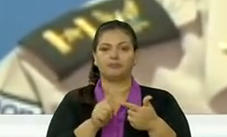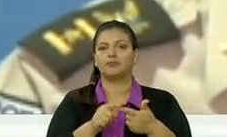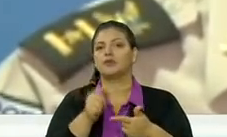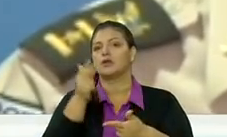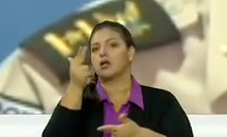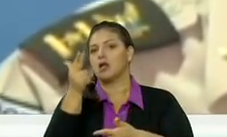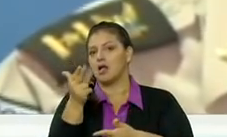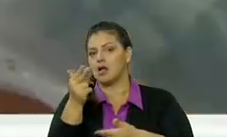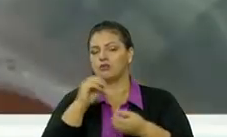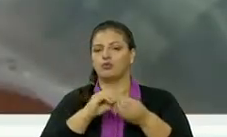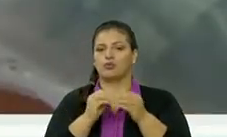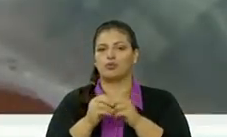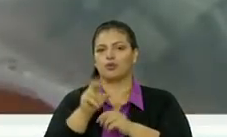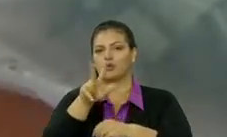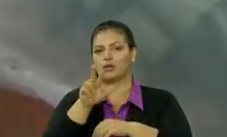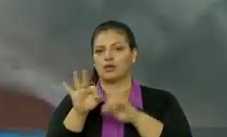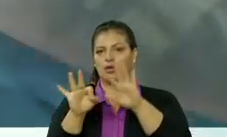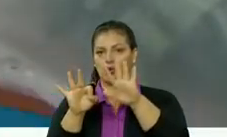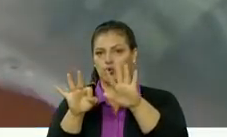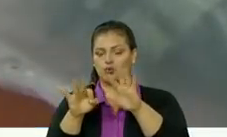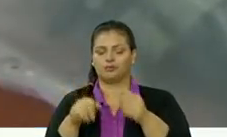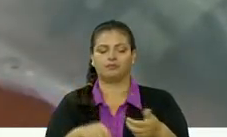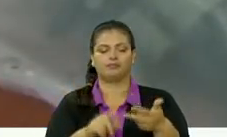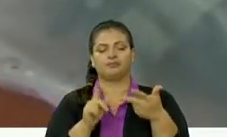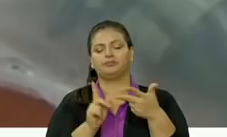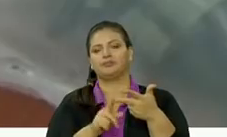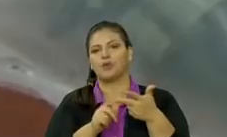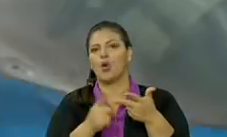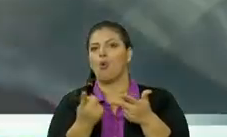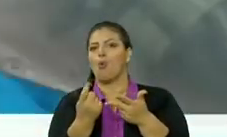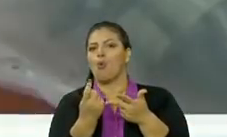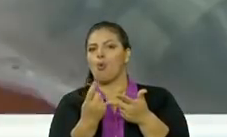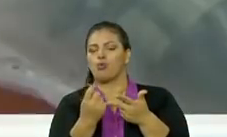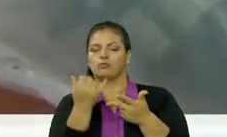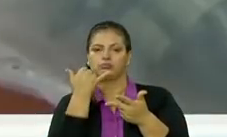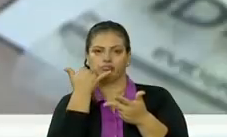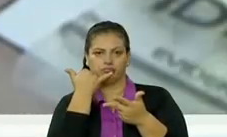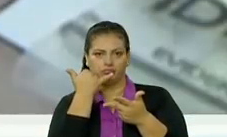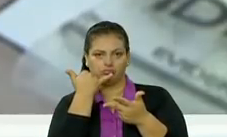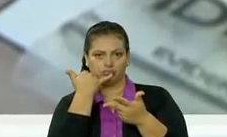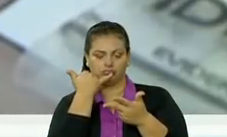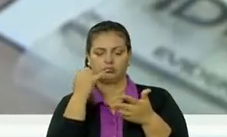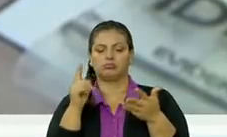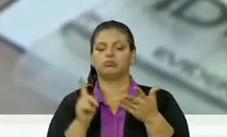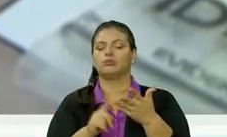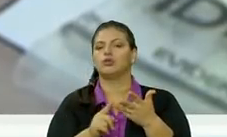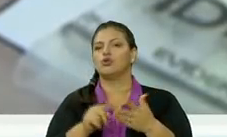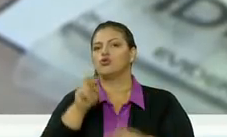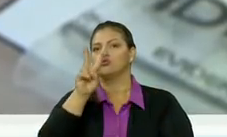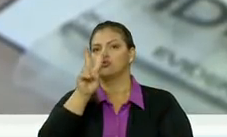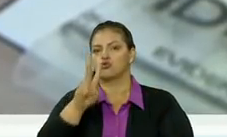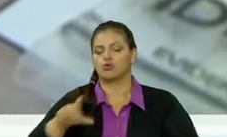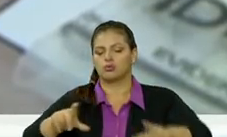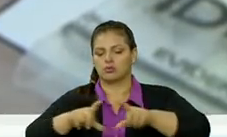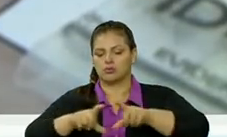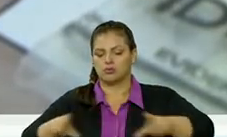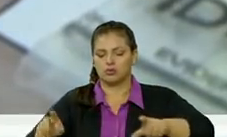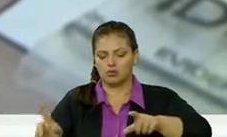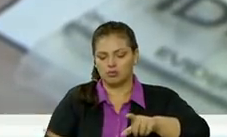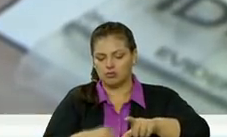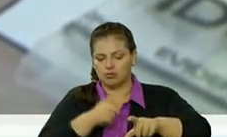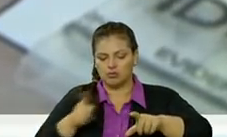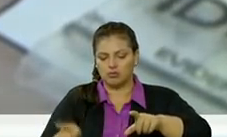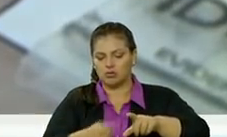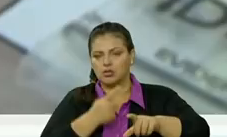38 artesanal, 11 celulares, de los cuales uno está reportado como robado, 2 tablets, $300 en